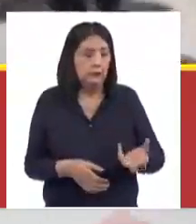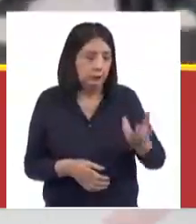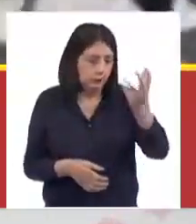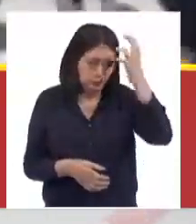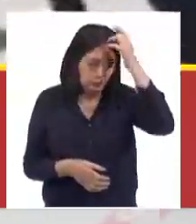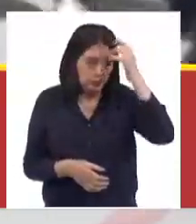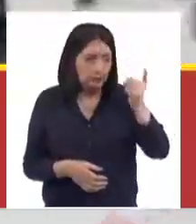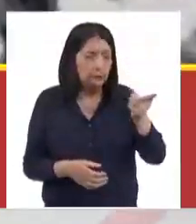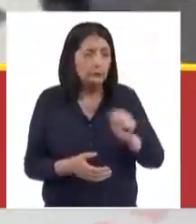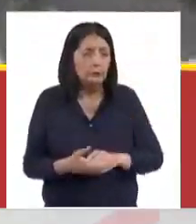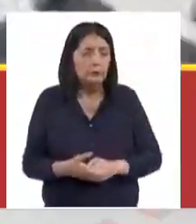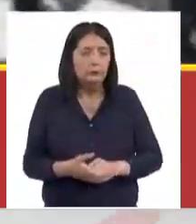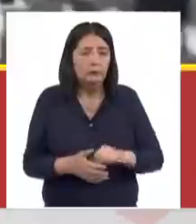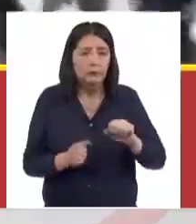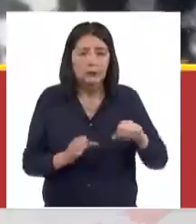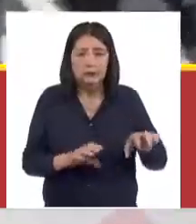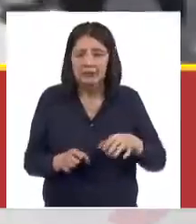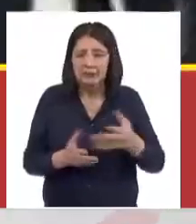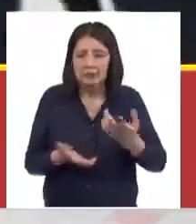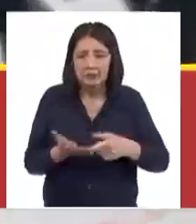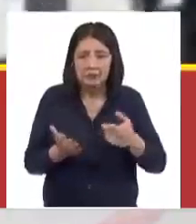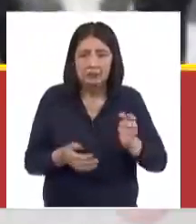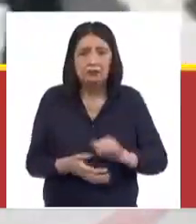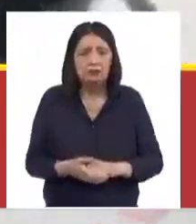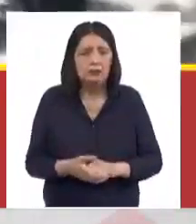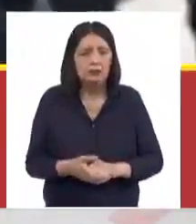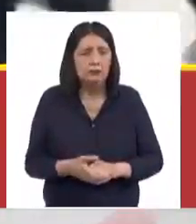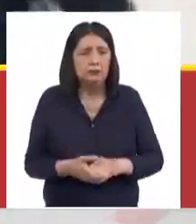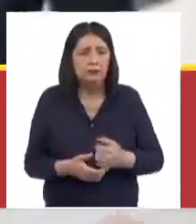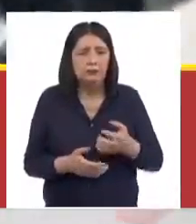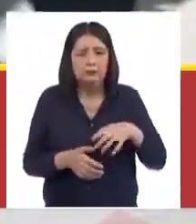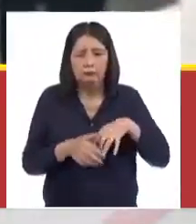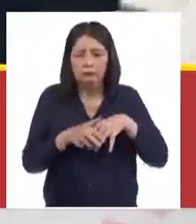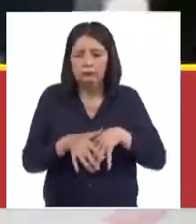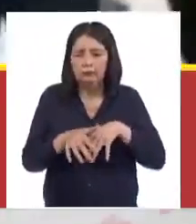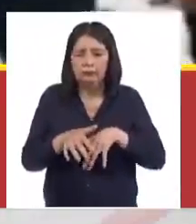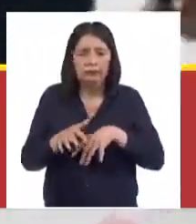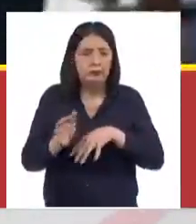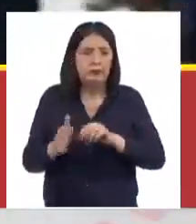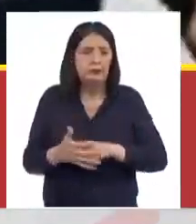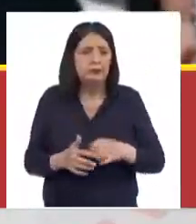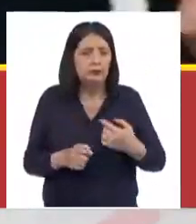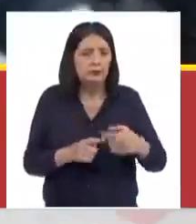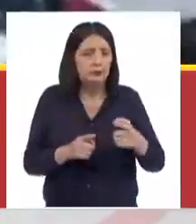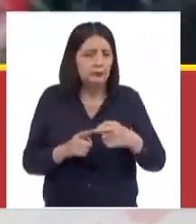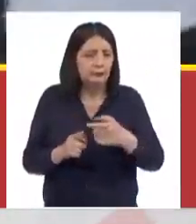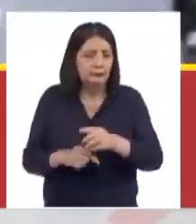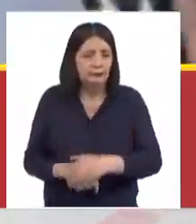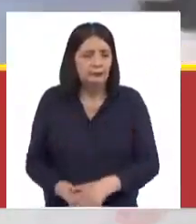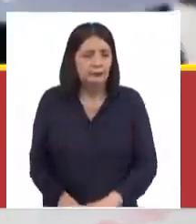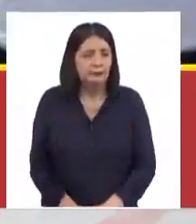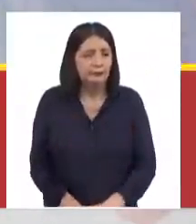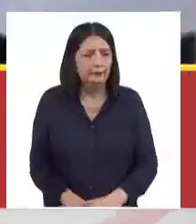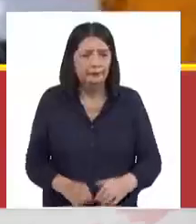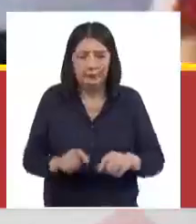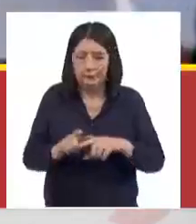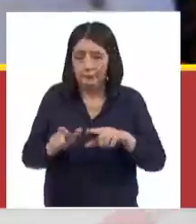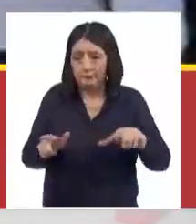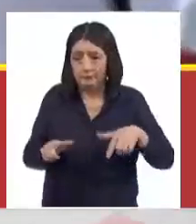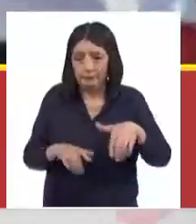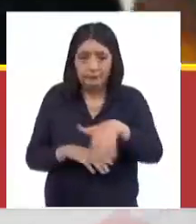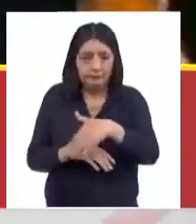Terrona, viene realizando una pasacalle por los diferentes lugares de avenidas de